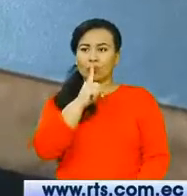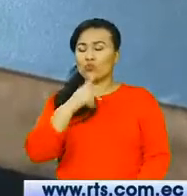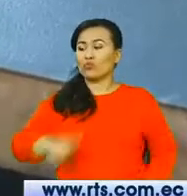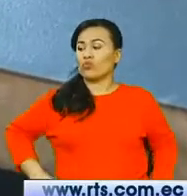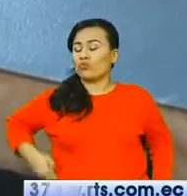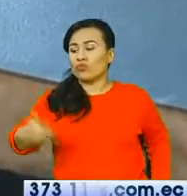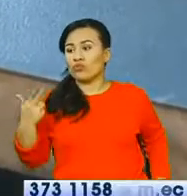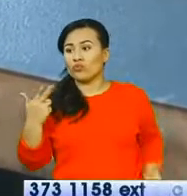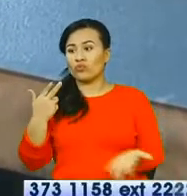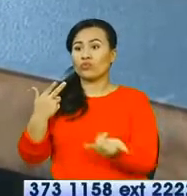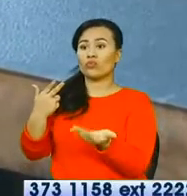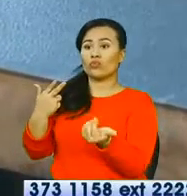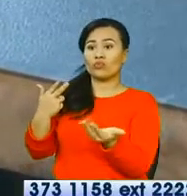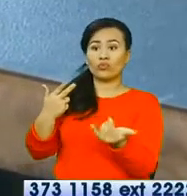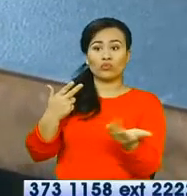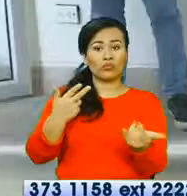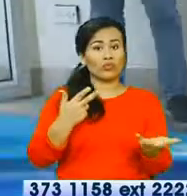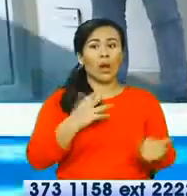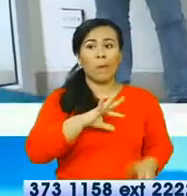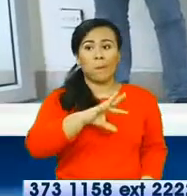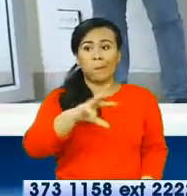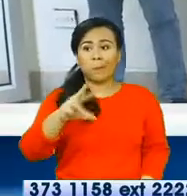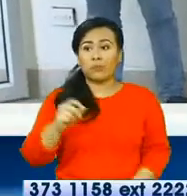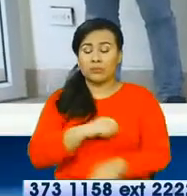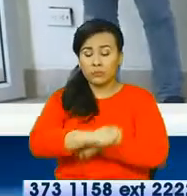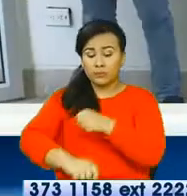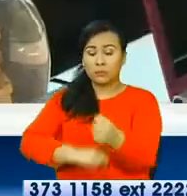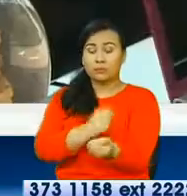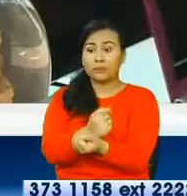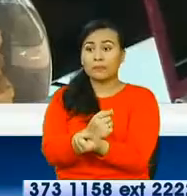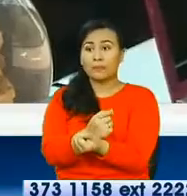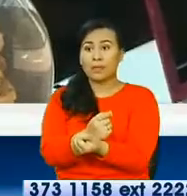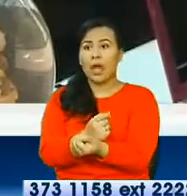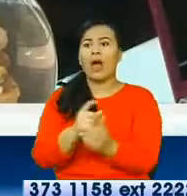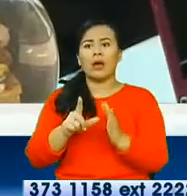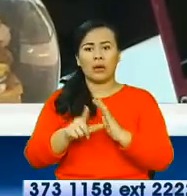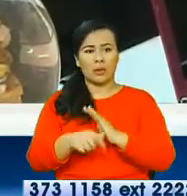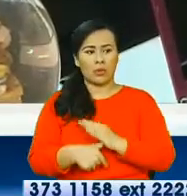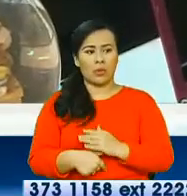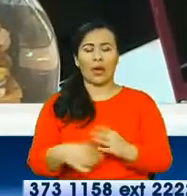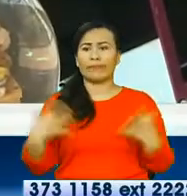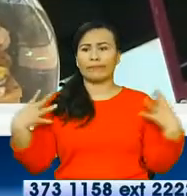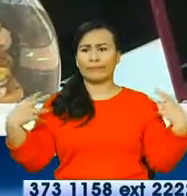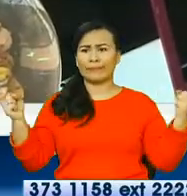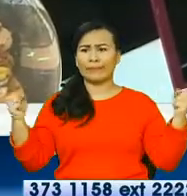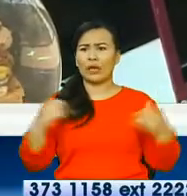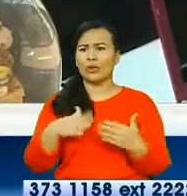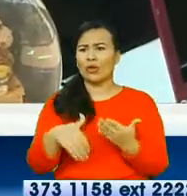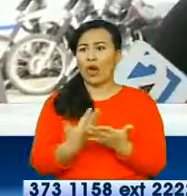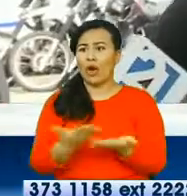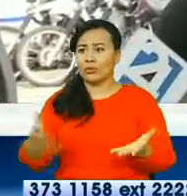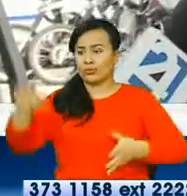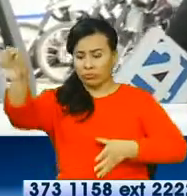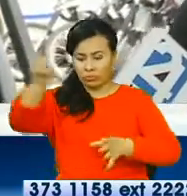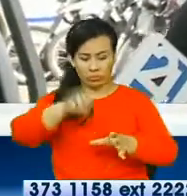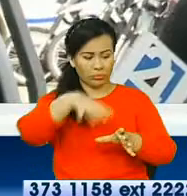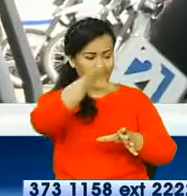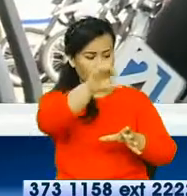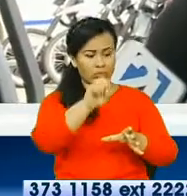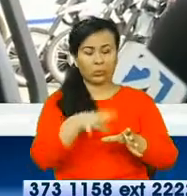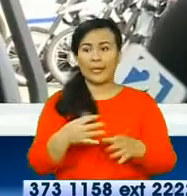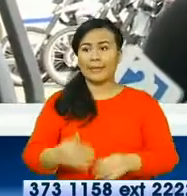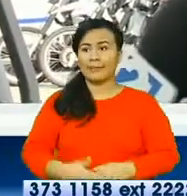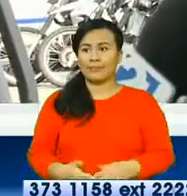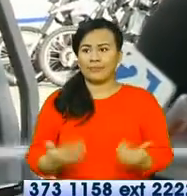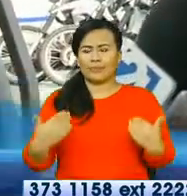Bajo amenazas de muerte les sometieron, les amarraron y se tomaron todo el tiempo para cargar las cosas. De nada sirve lo que estoy haciendo